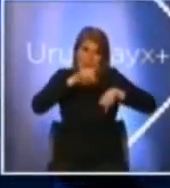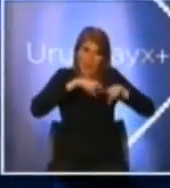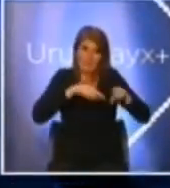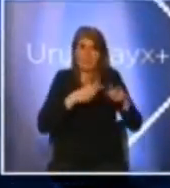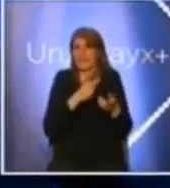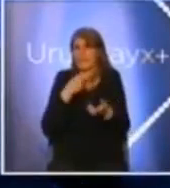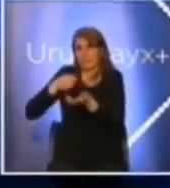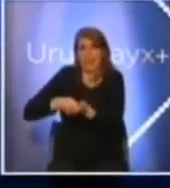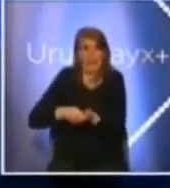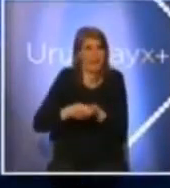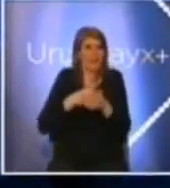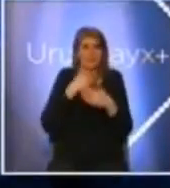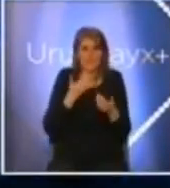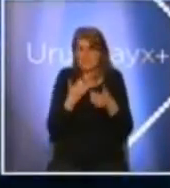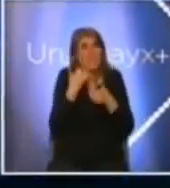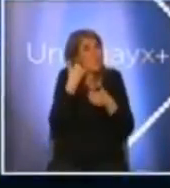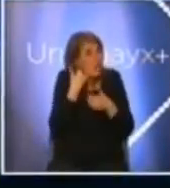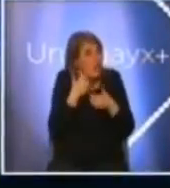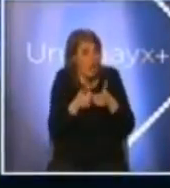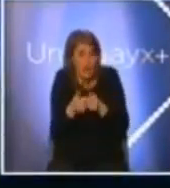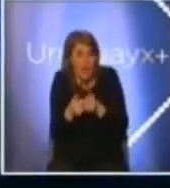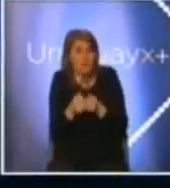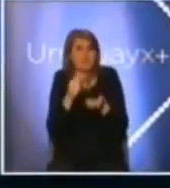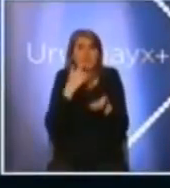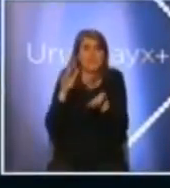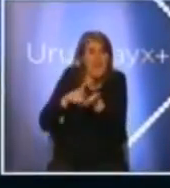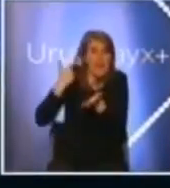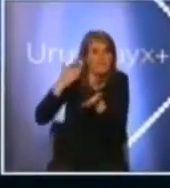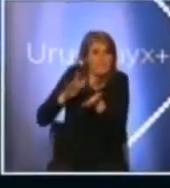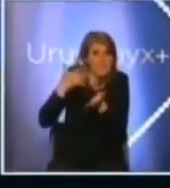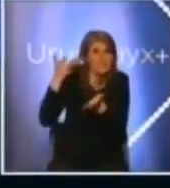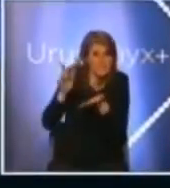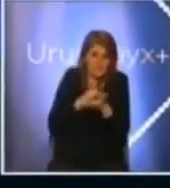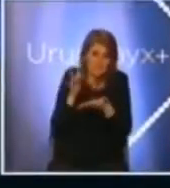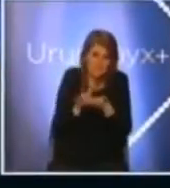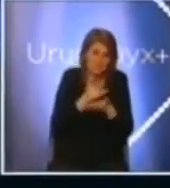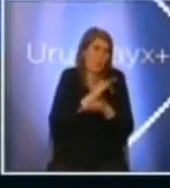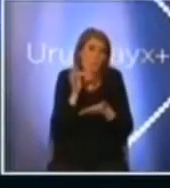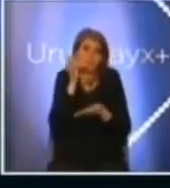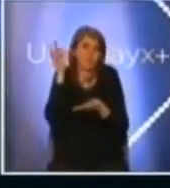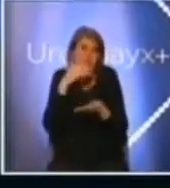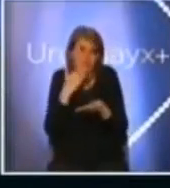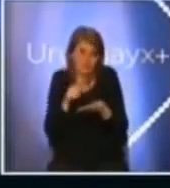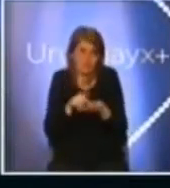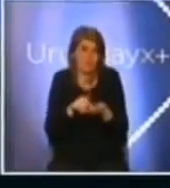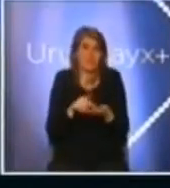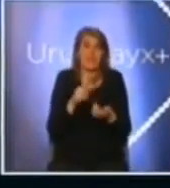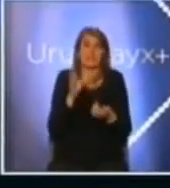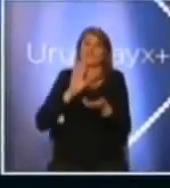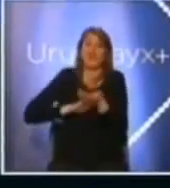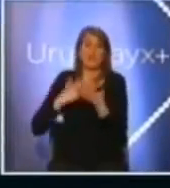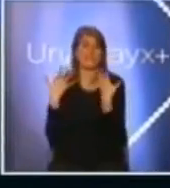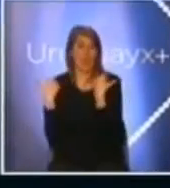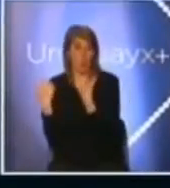múltiples canales, web, celular, tablets o la tecnología disponible en el momento. En salud, en